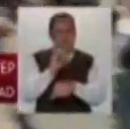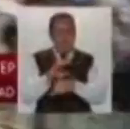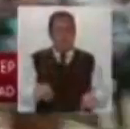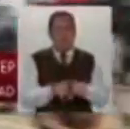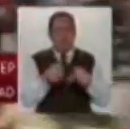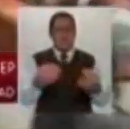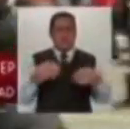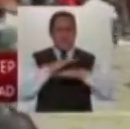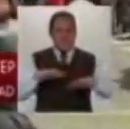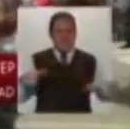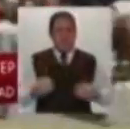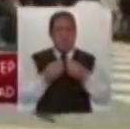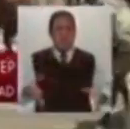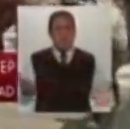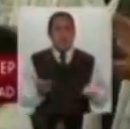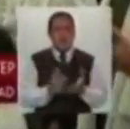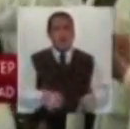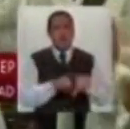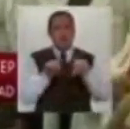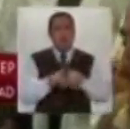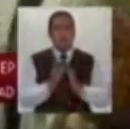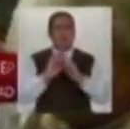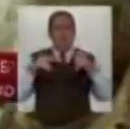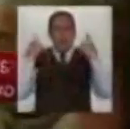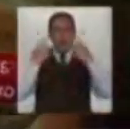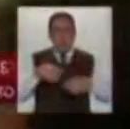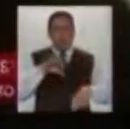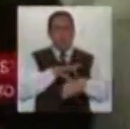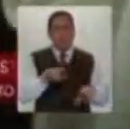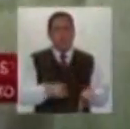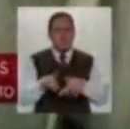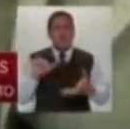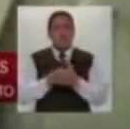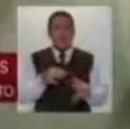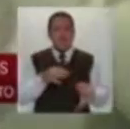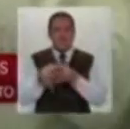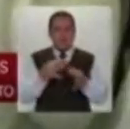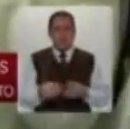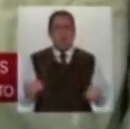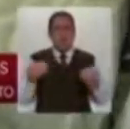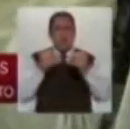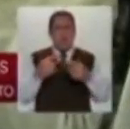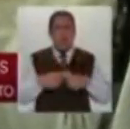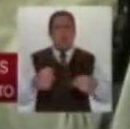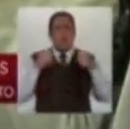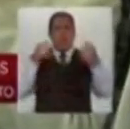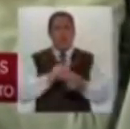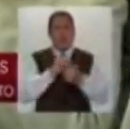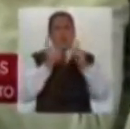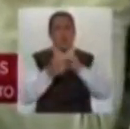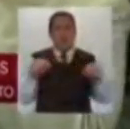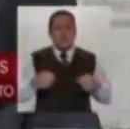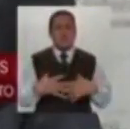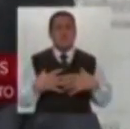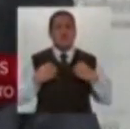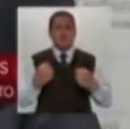de alumnos sigan perdiendo clases. Hizo un pedido similar a los médicos que decidieron iniciar su huelga cuando se venía trabajando en la reforma del sistema de